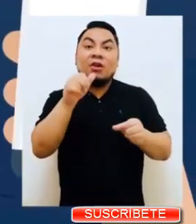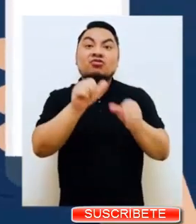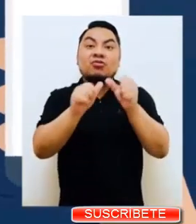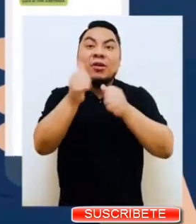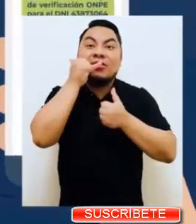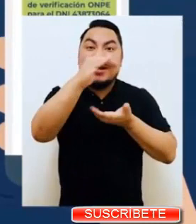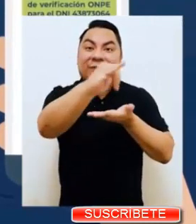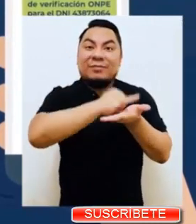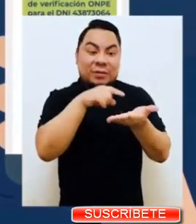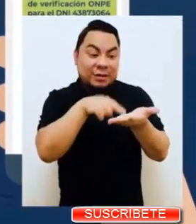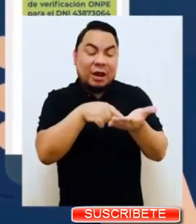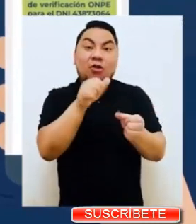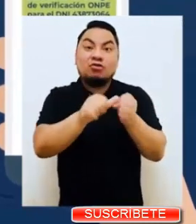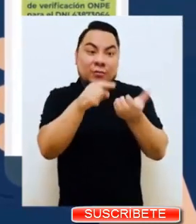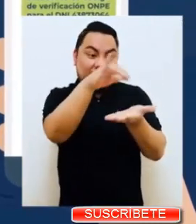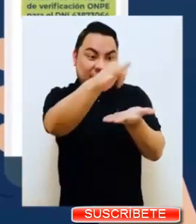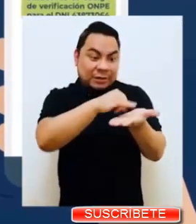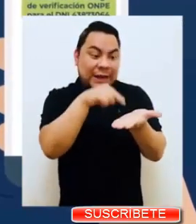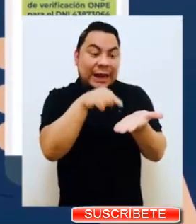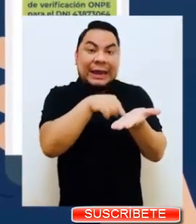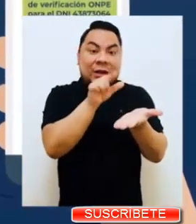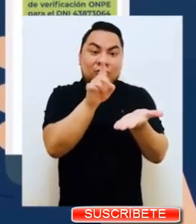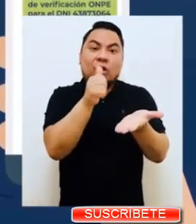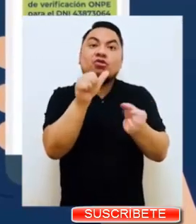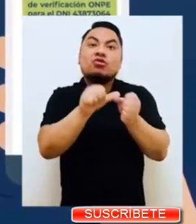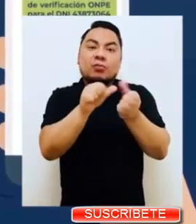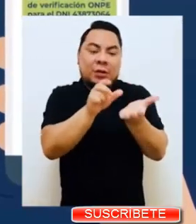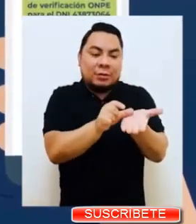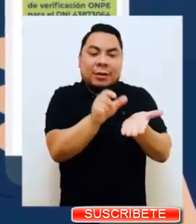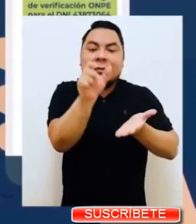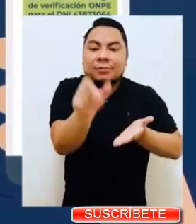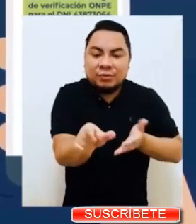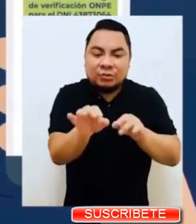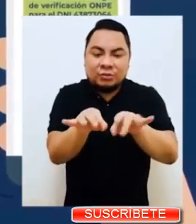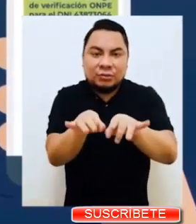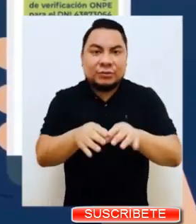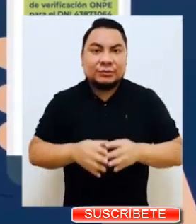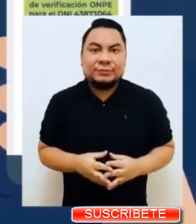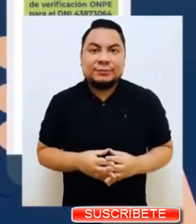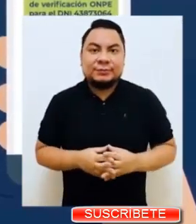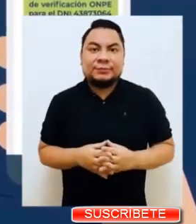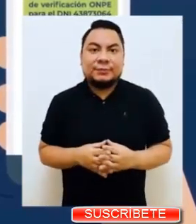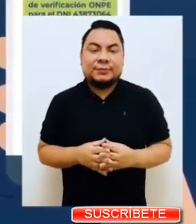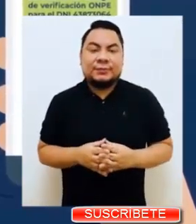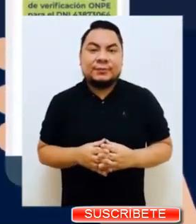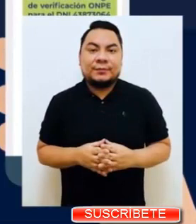Ingresa los 6 dígitos del código de verificación que ha sido enviado al número de celular registrado.